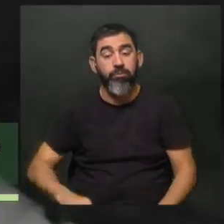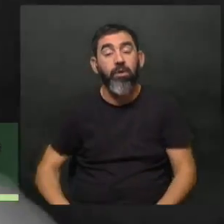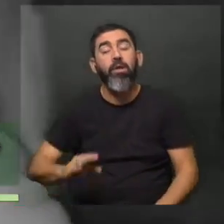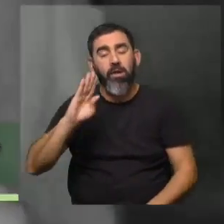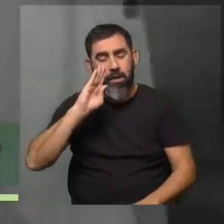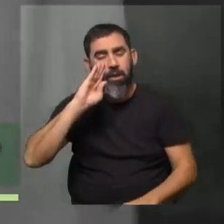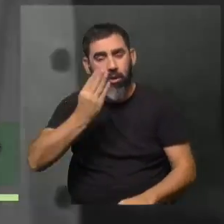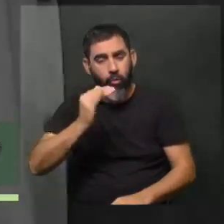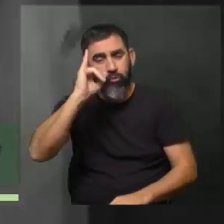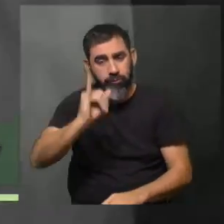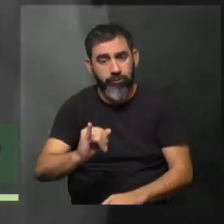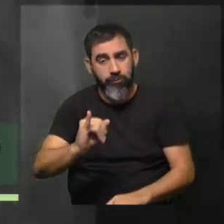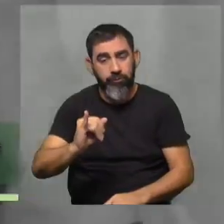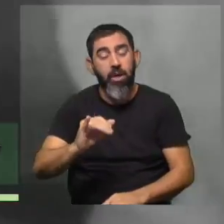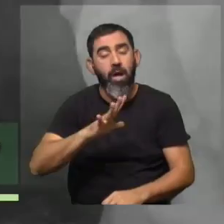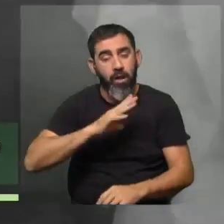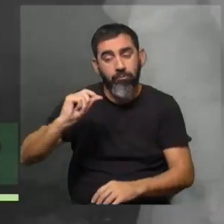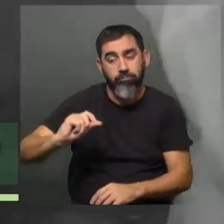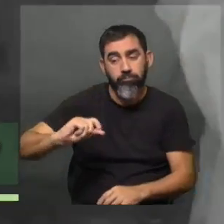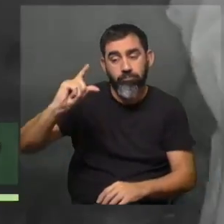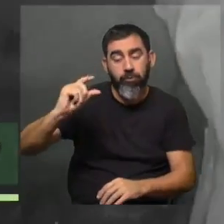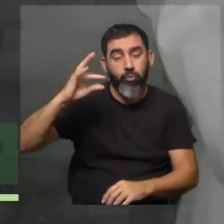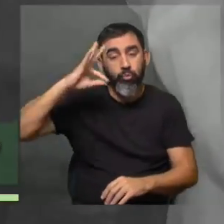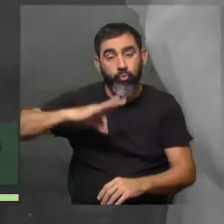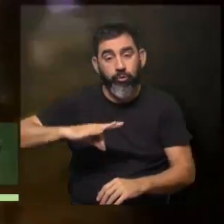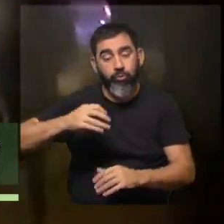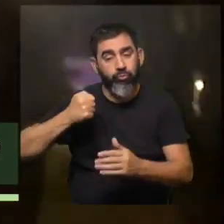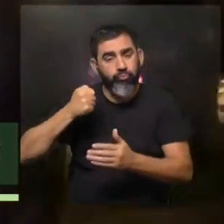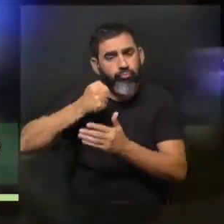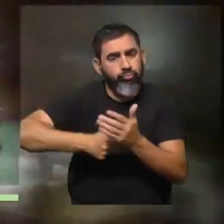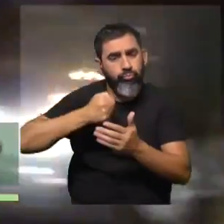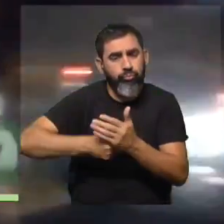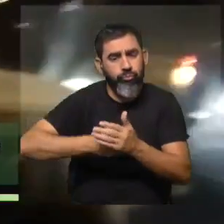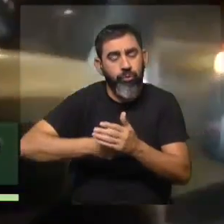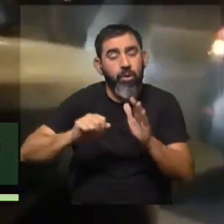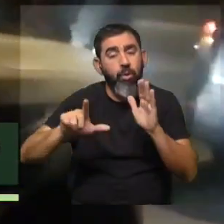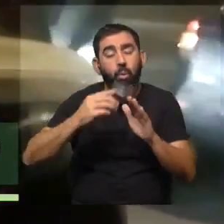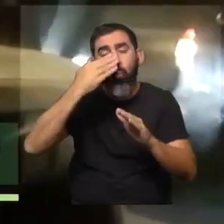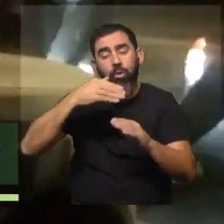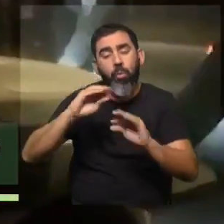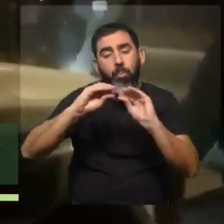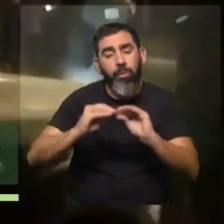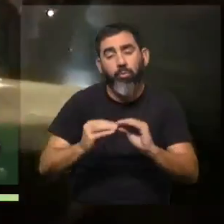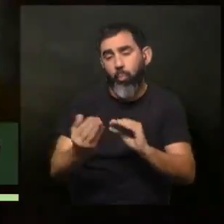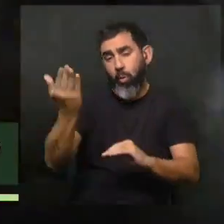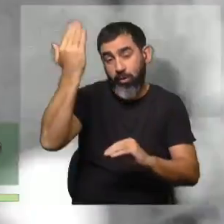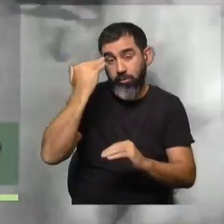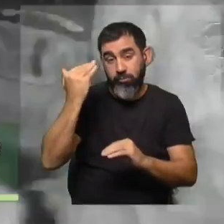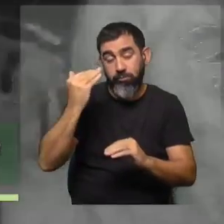reconocemos que que hubo un incremento salarial cuando lo peleamos en la ley de presupuesto anterior